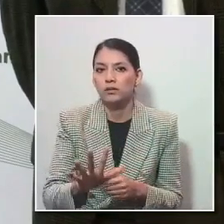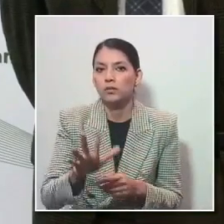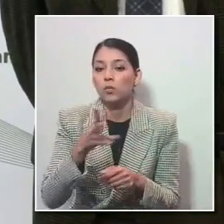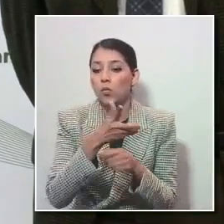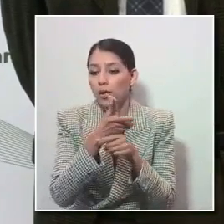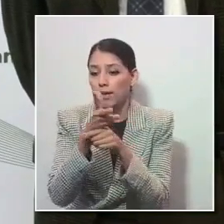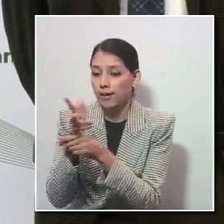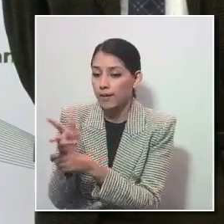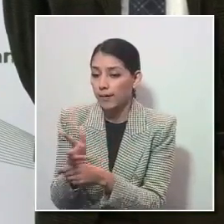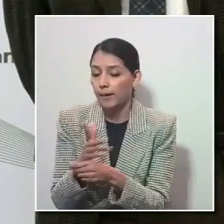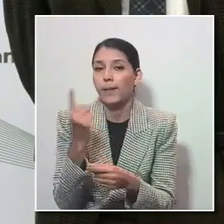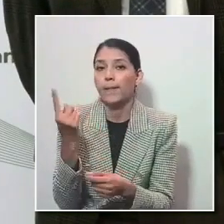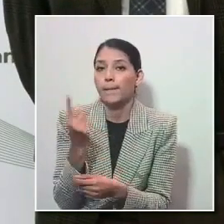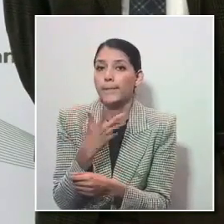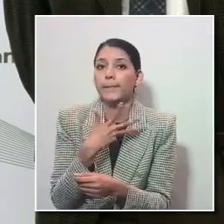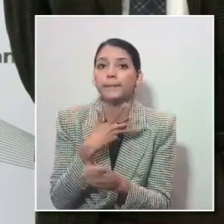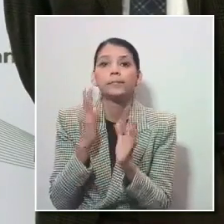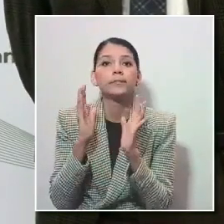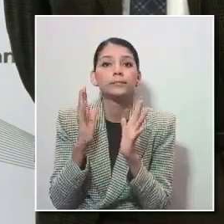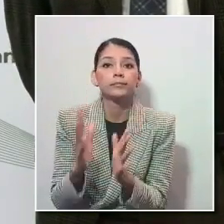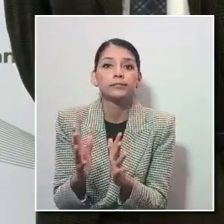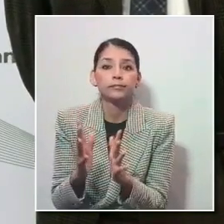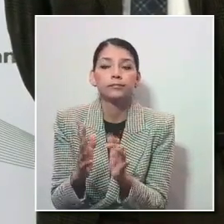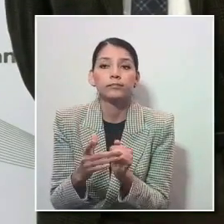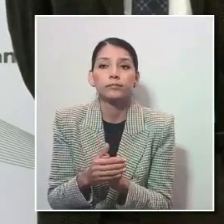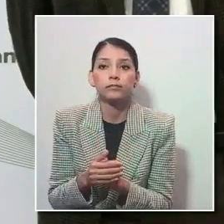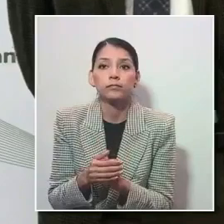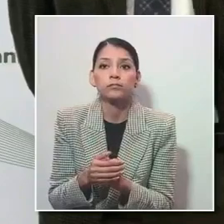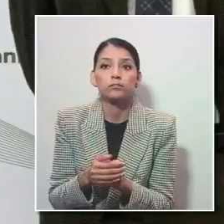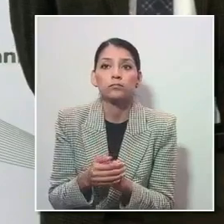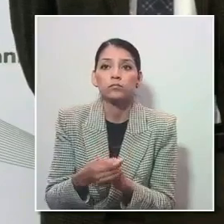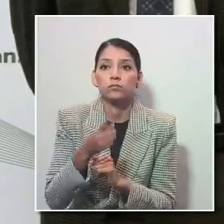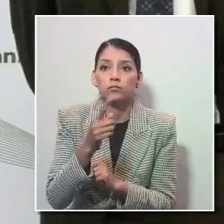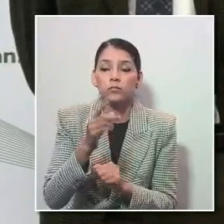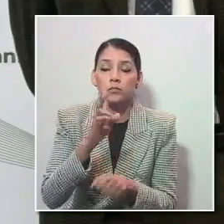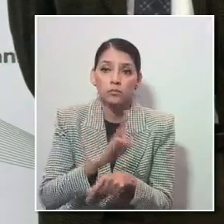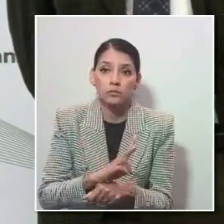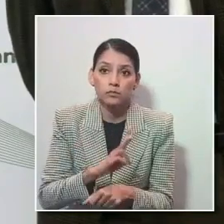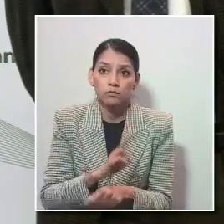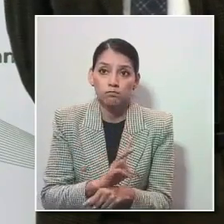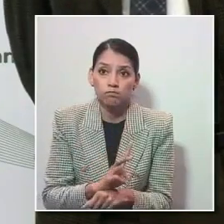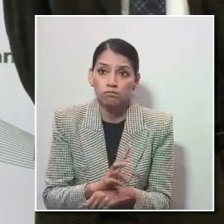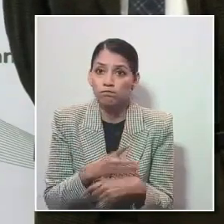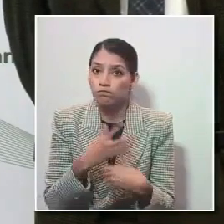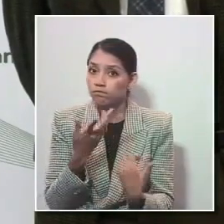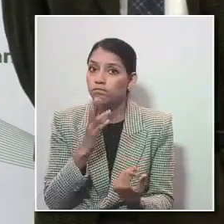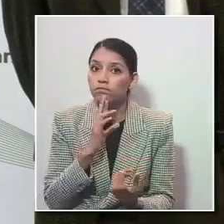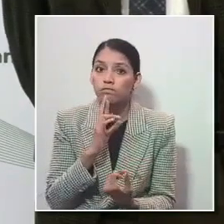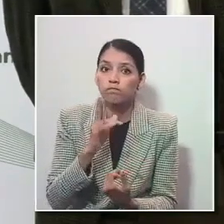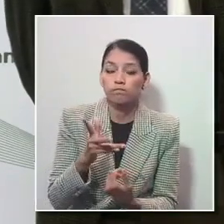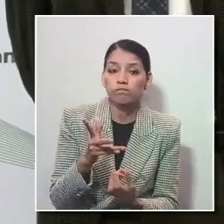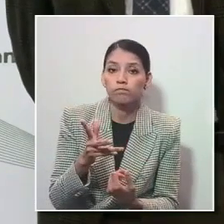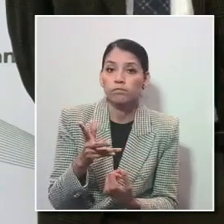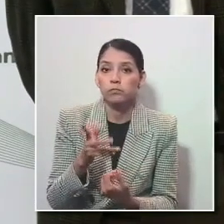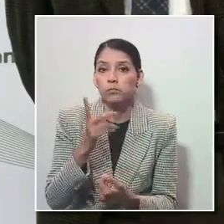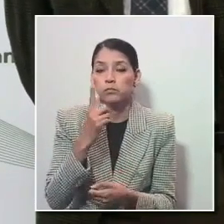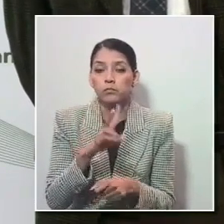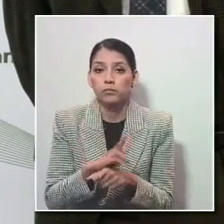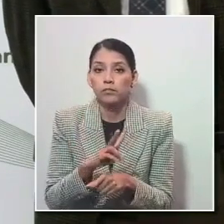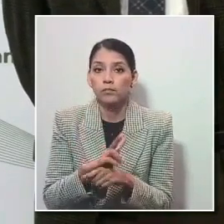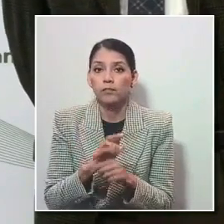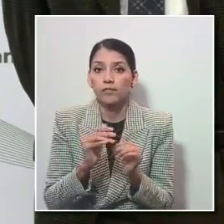cámaras y que tenemos ya entonces una vigilancia mejor, una